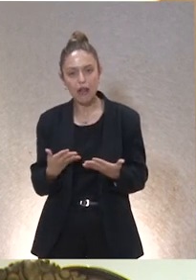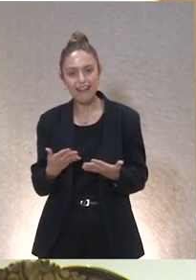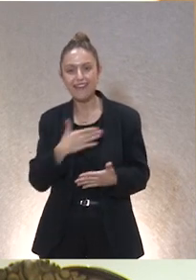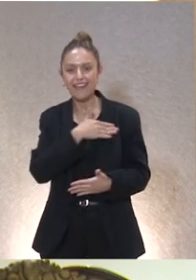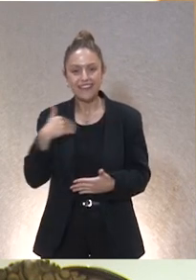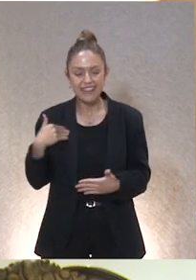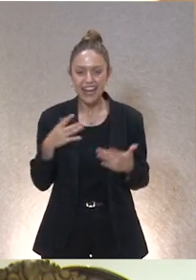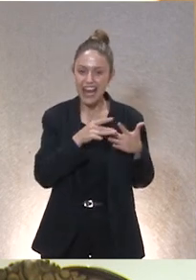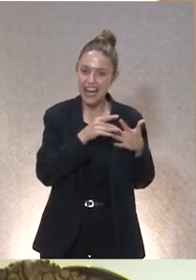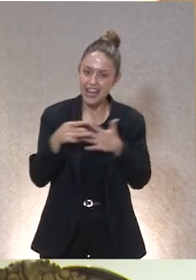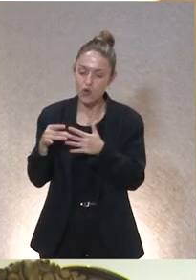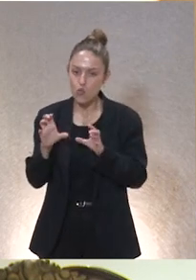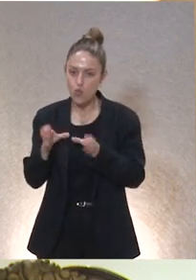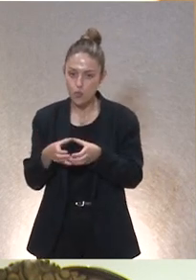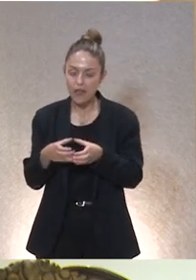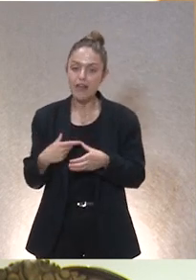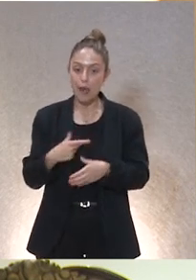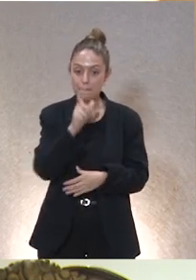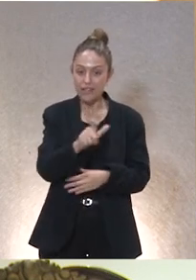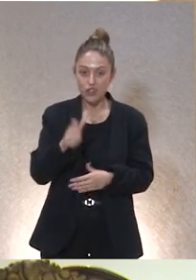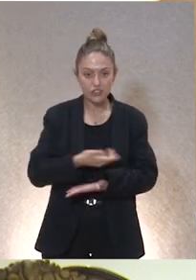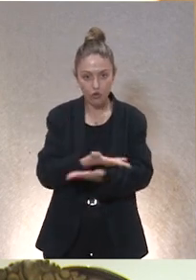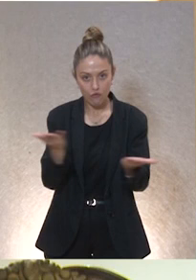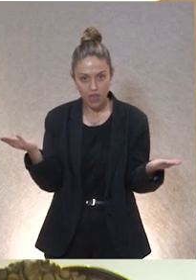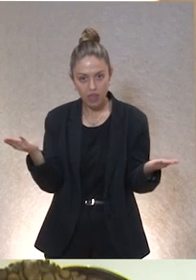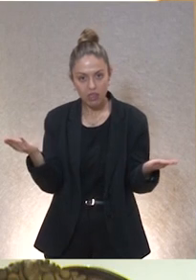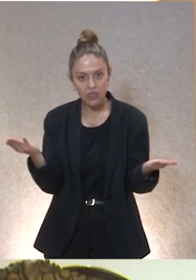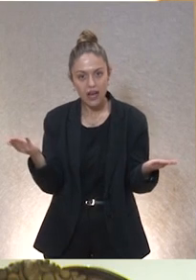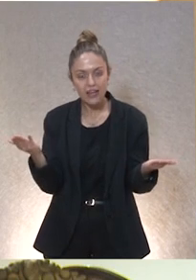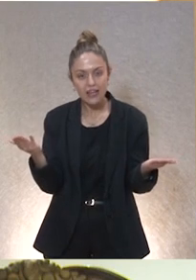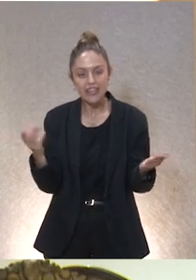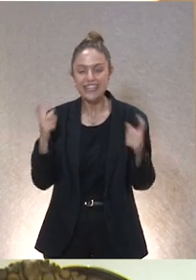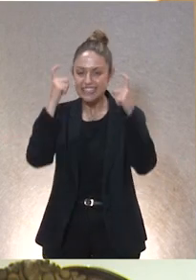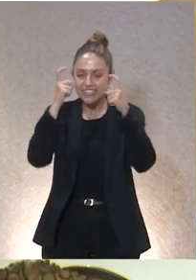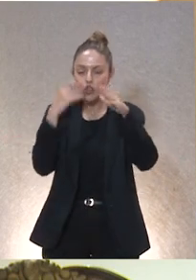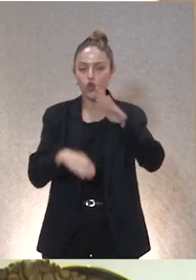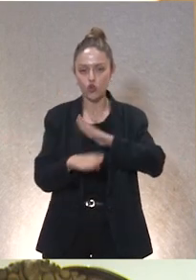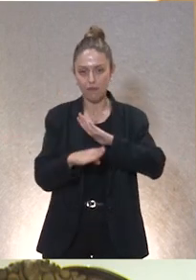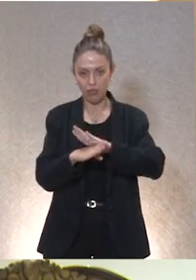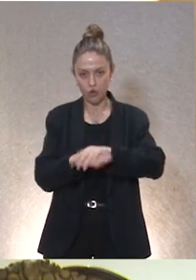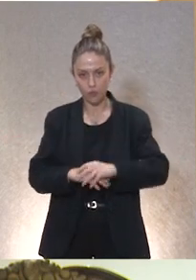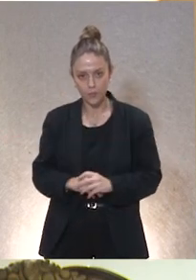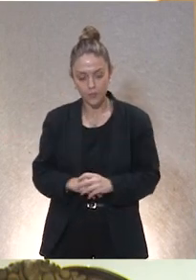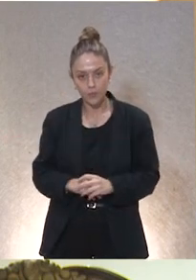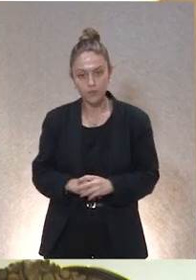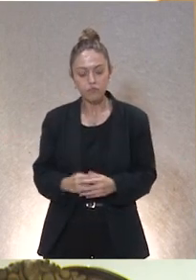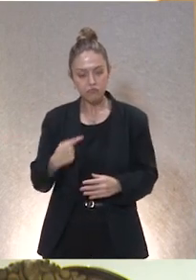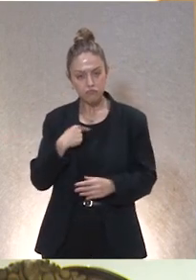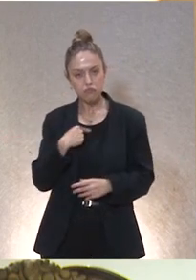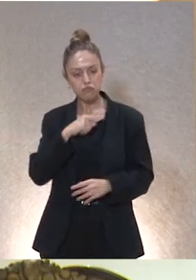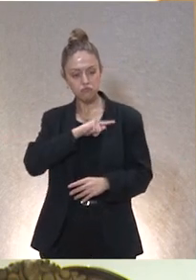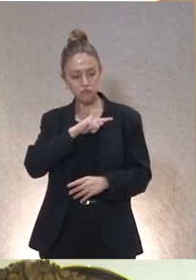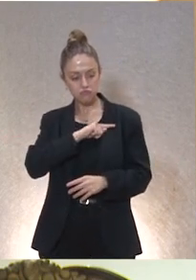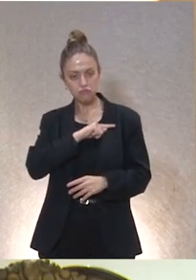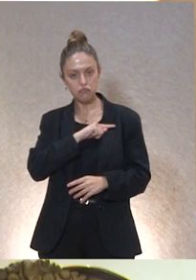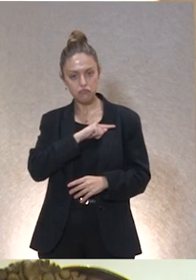liderazgo moral confianza en las personas y instinto de conservación también me resultó inspirador hace